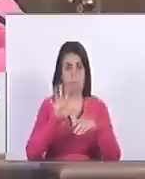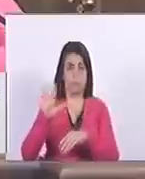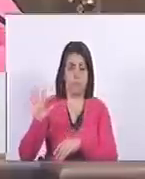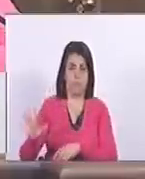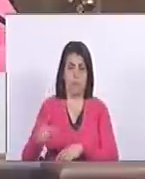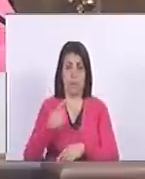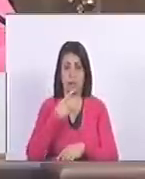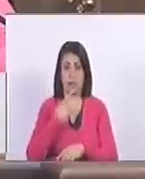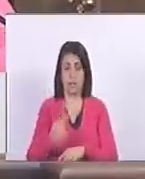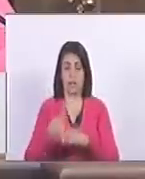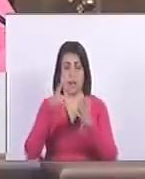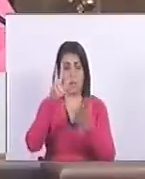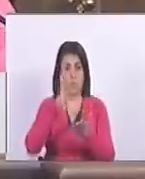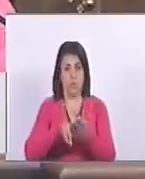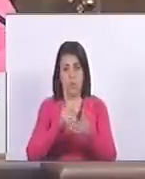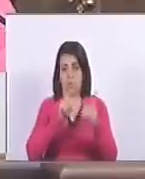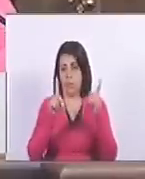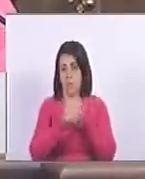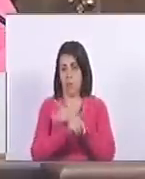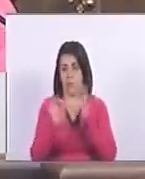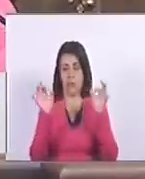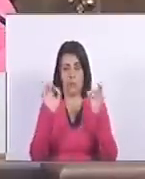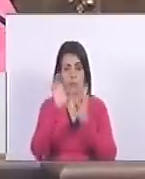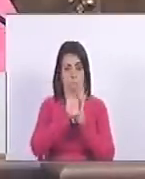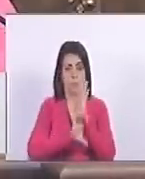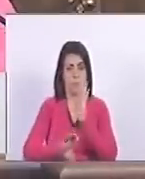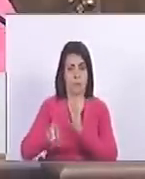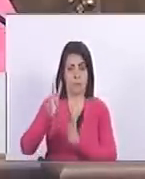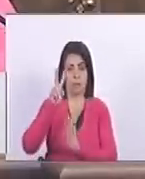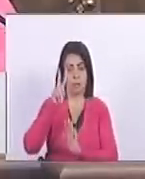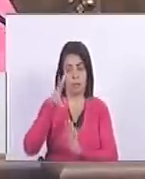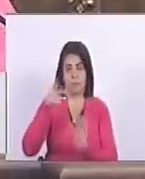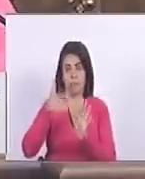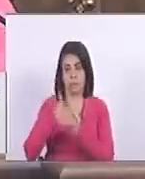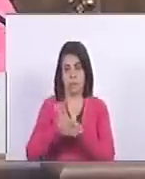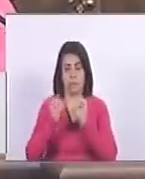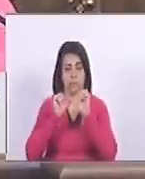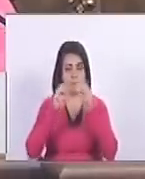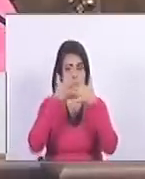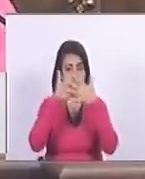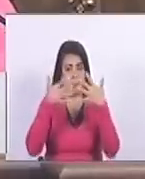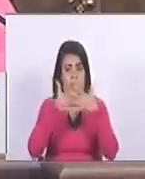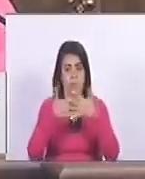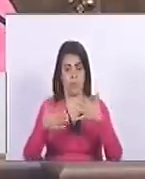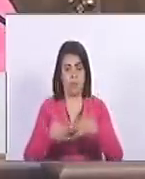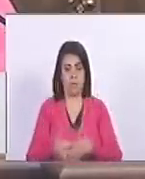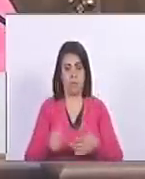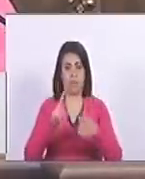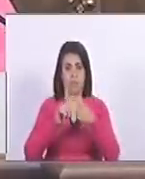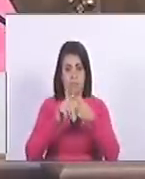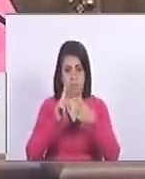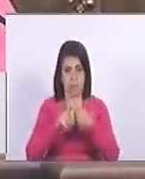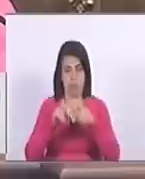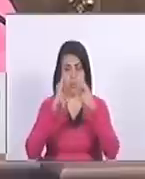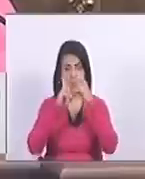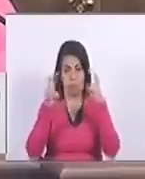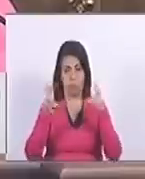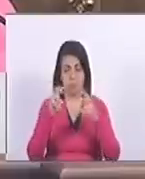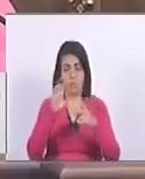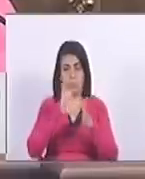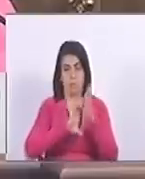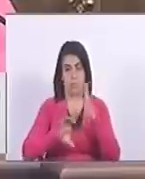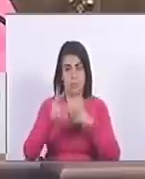se propone aprobar sin modificación el capítulo 2, el cual queda redactado en los siguientes términos. Acápite capítulo